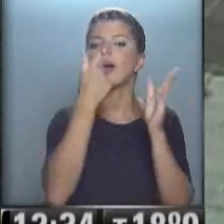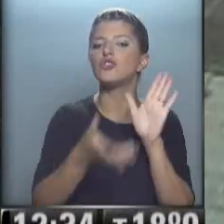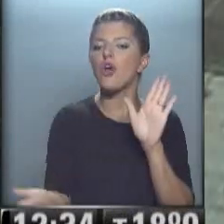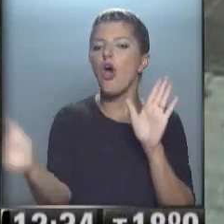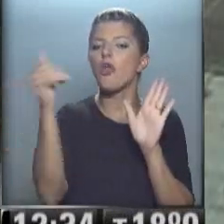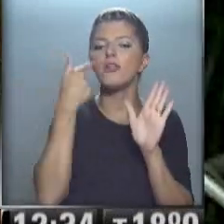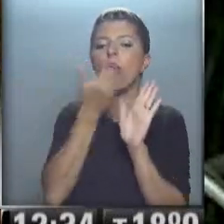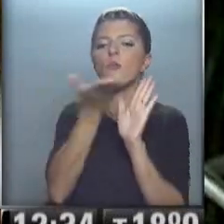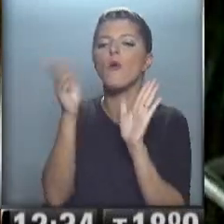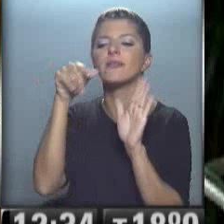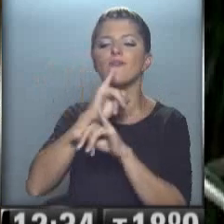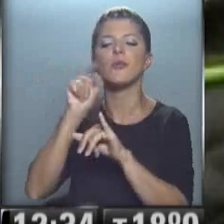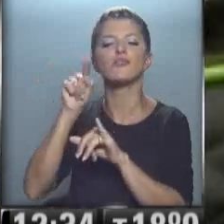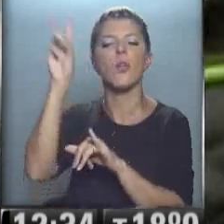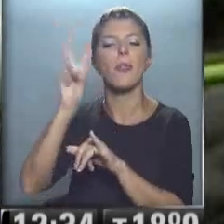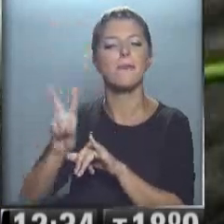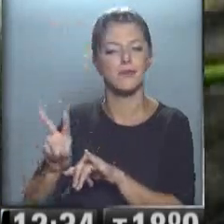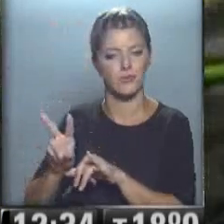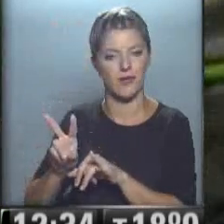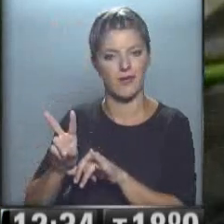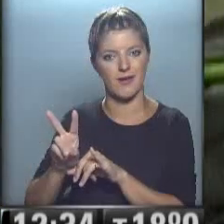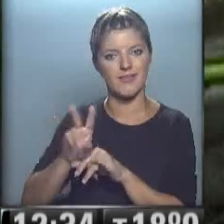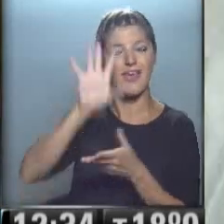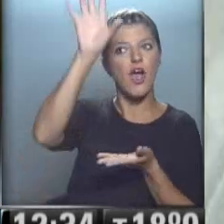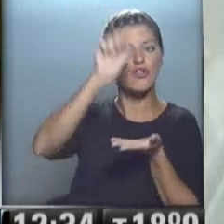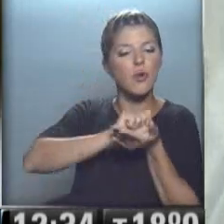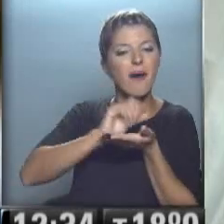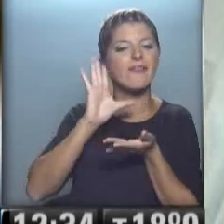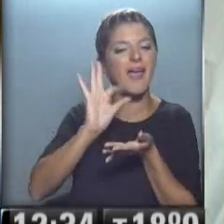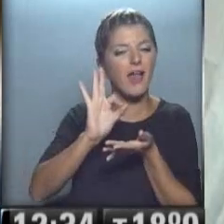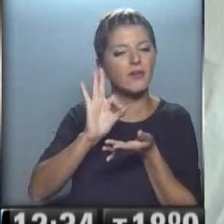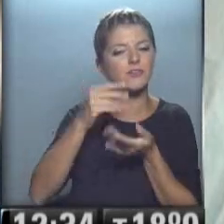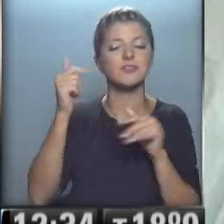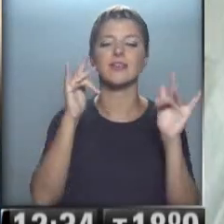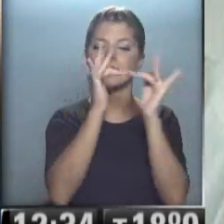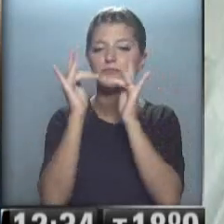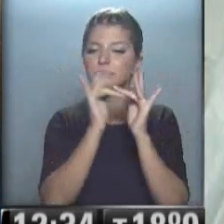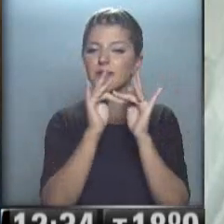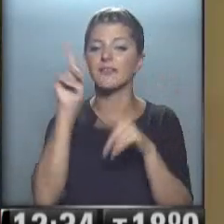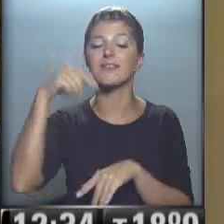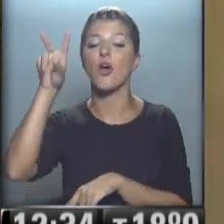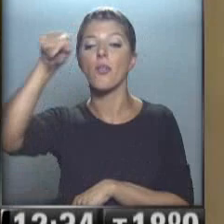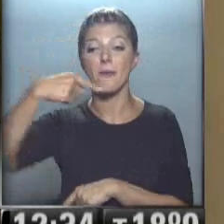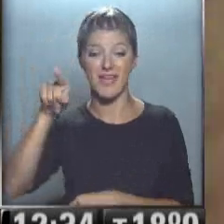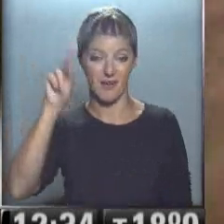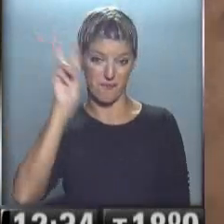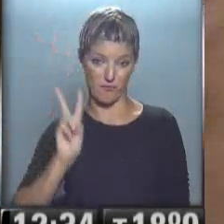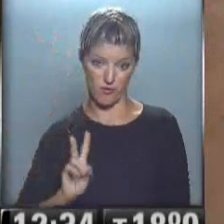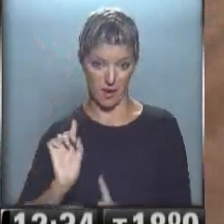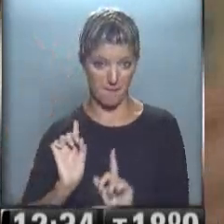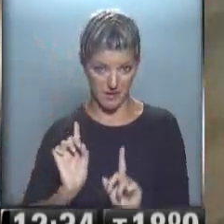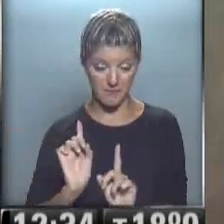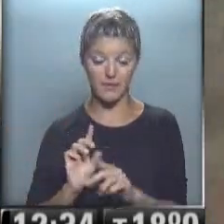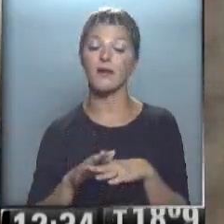noticias de Venezuela que toman de un portal Especialmente alimentado con links de medios venezolanos